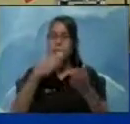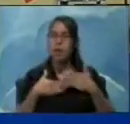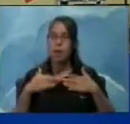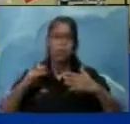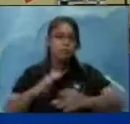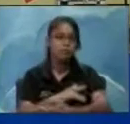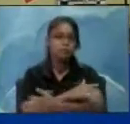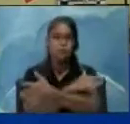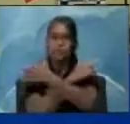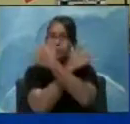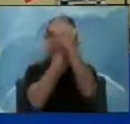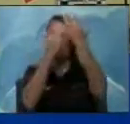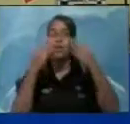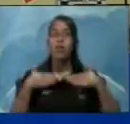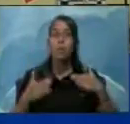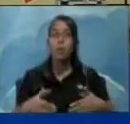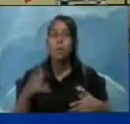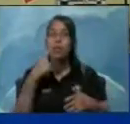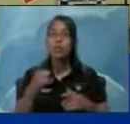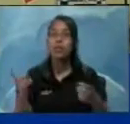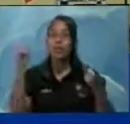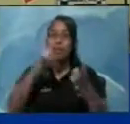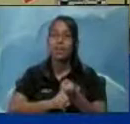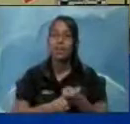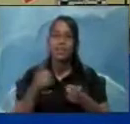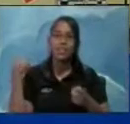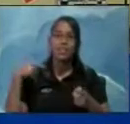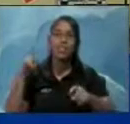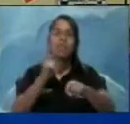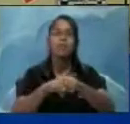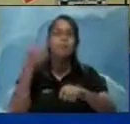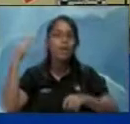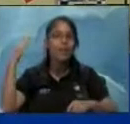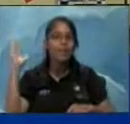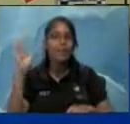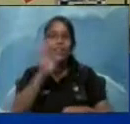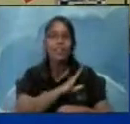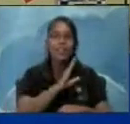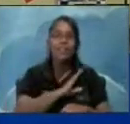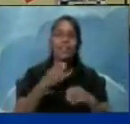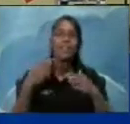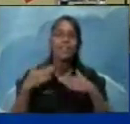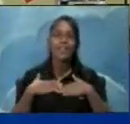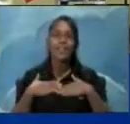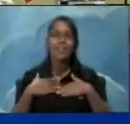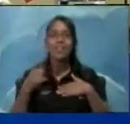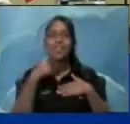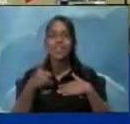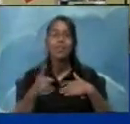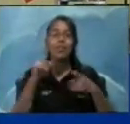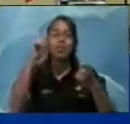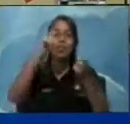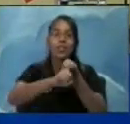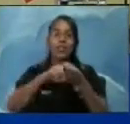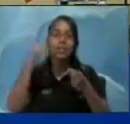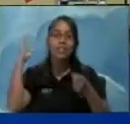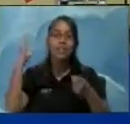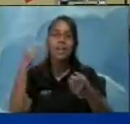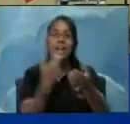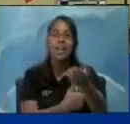se me estremece el cuerpo yo digo ha tiempos aquellos Dios mío